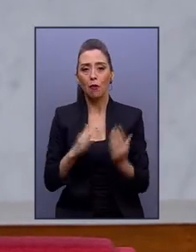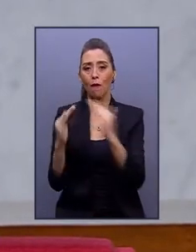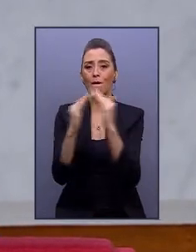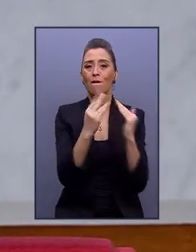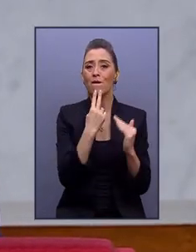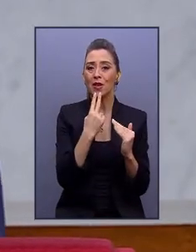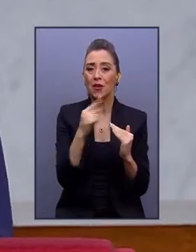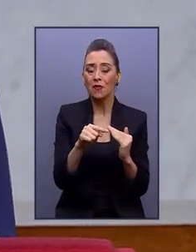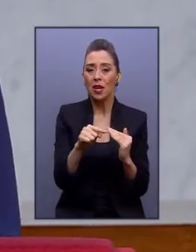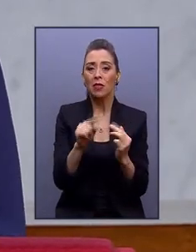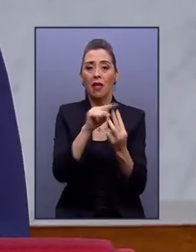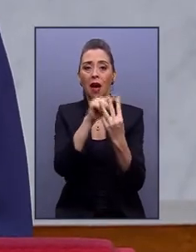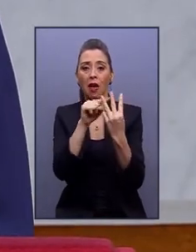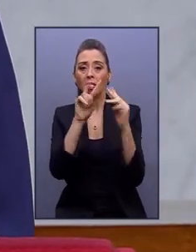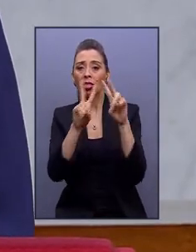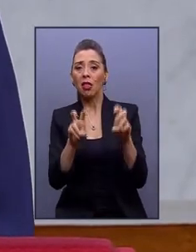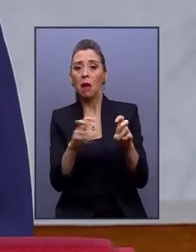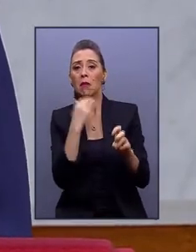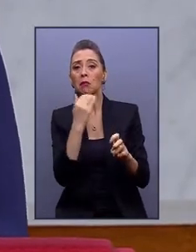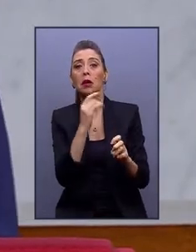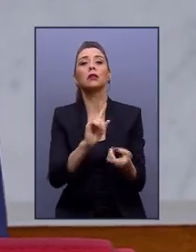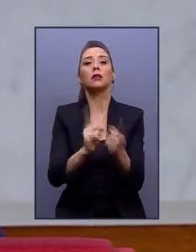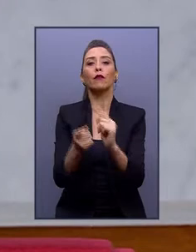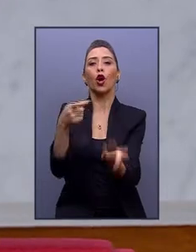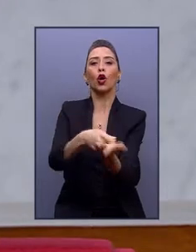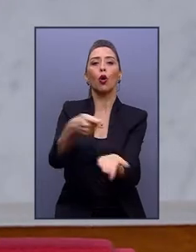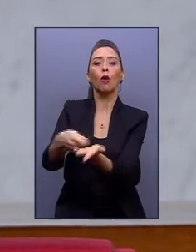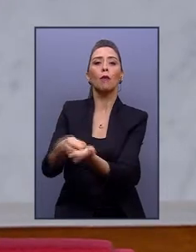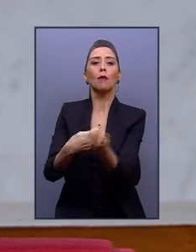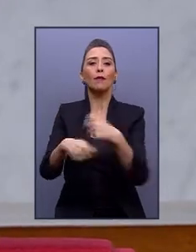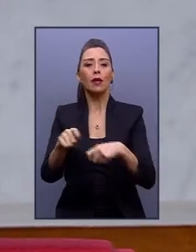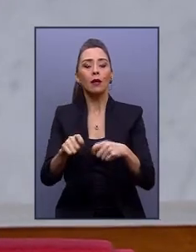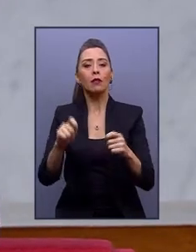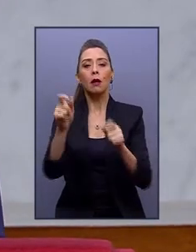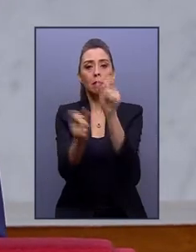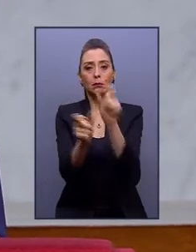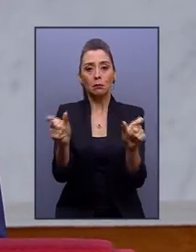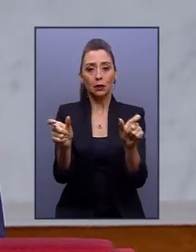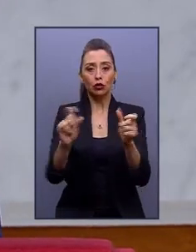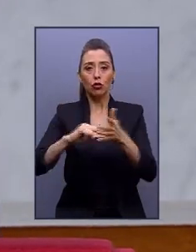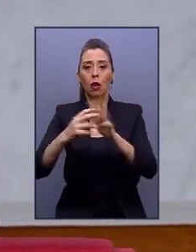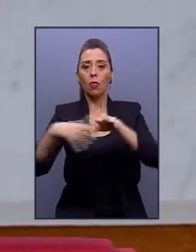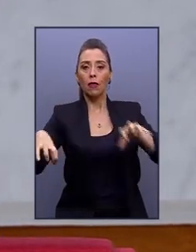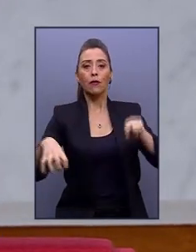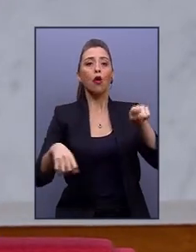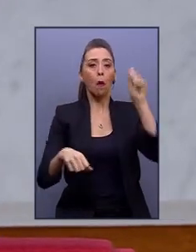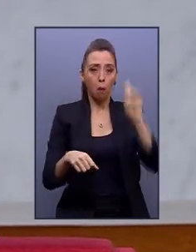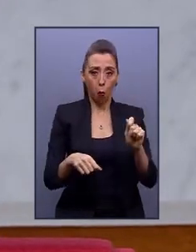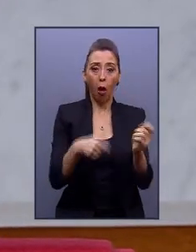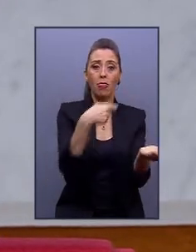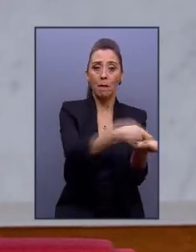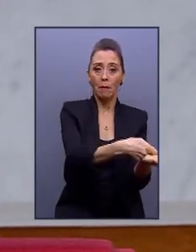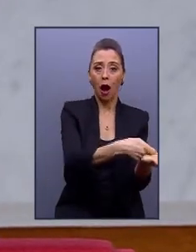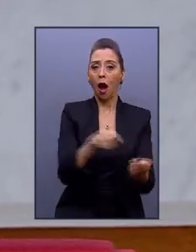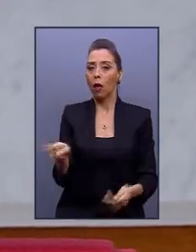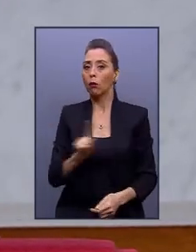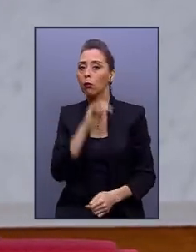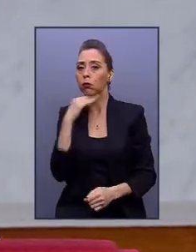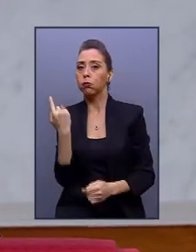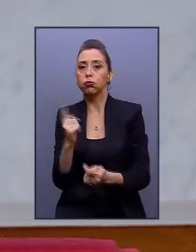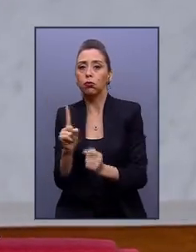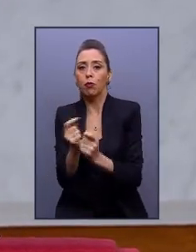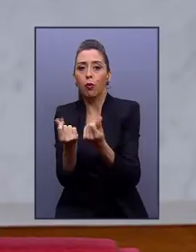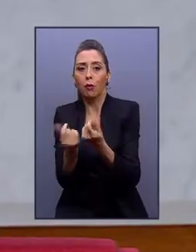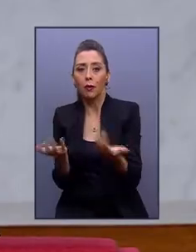vivienda pasan a ser bienes de consumo, que crean divisiones entre quienes pueden y quienes no pueden pagarlos. Que si la